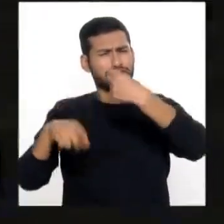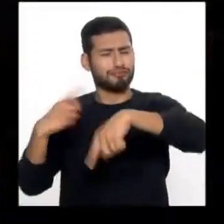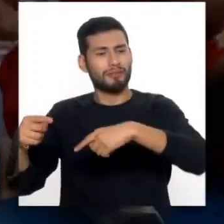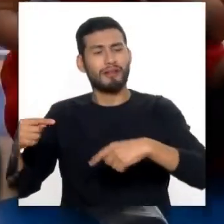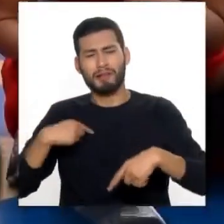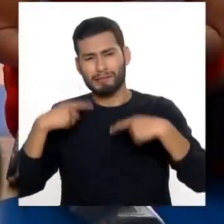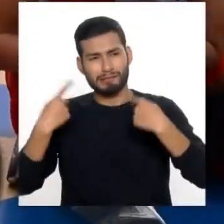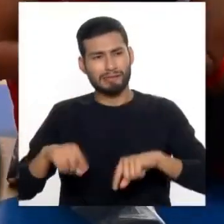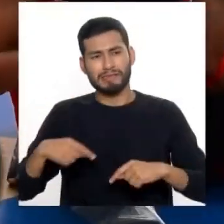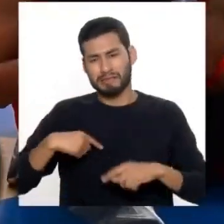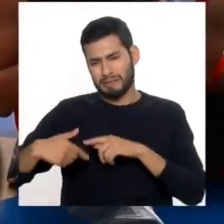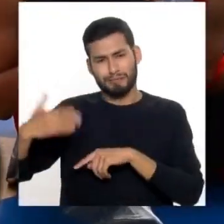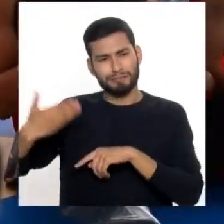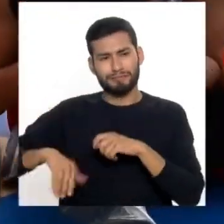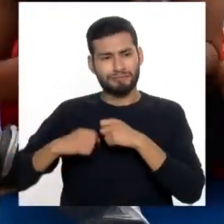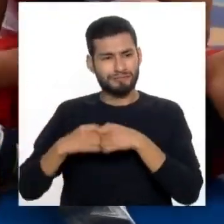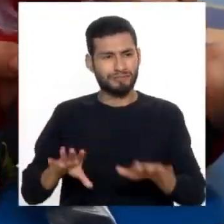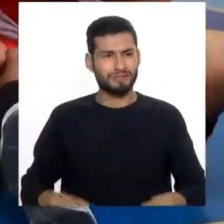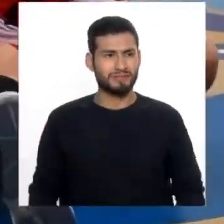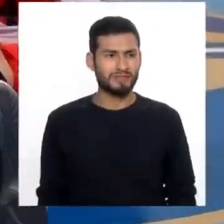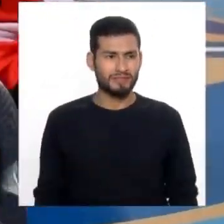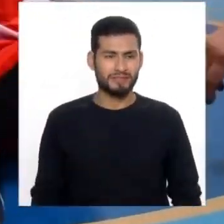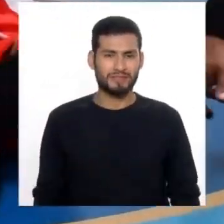mi pierna, ¿no?